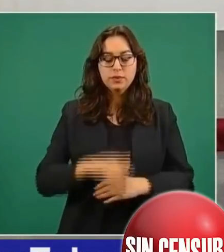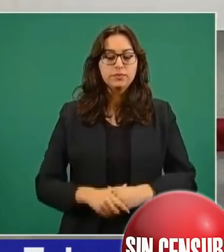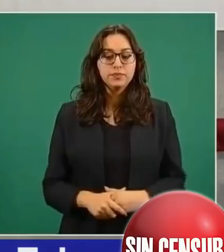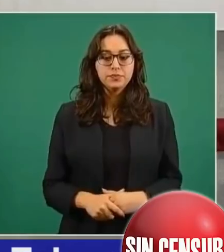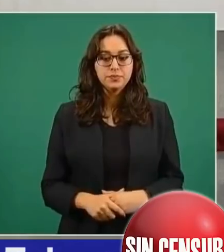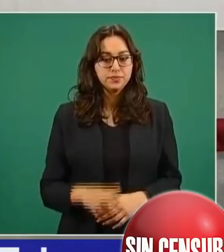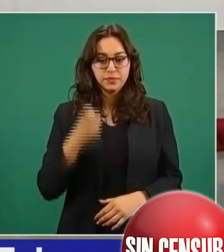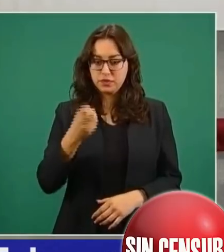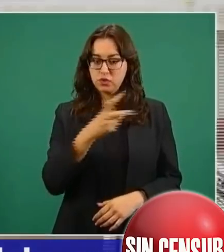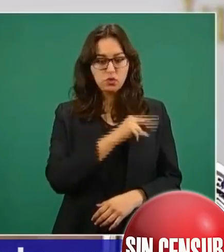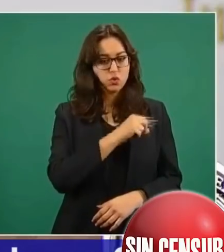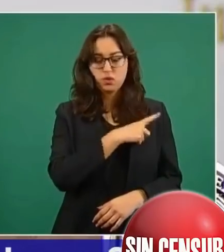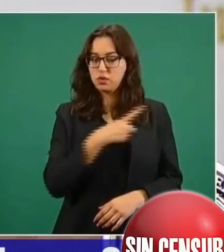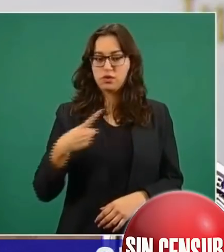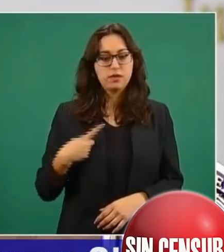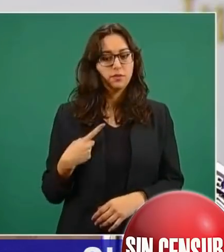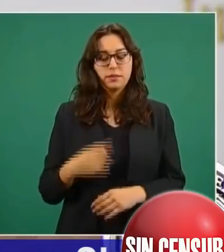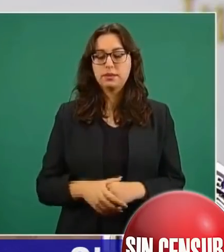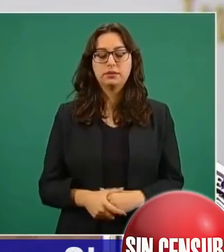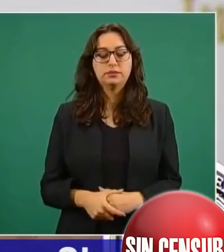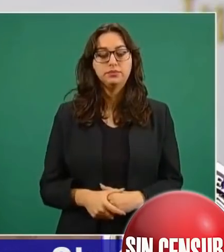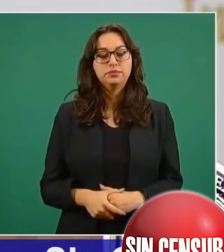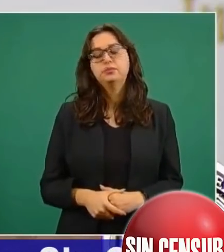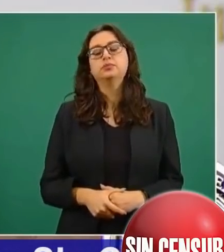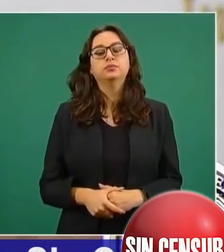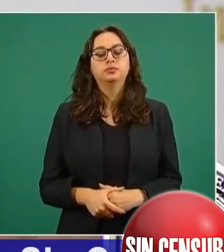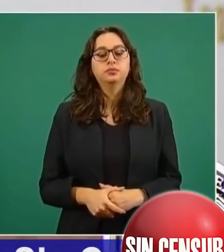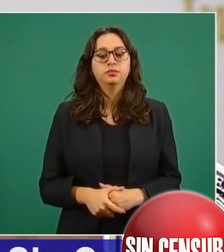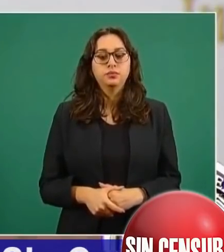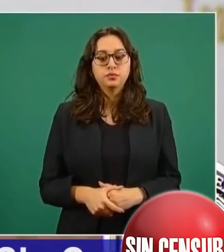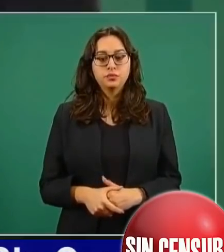Eso no. Yo recuerdo